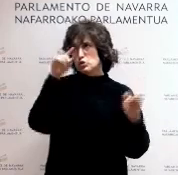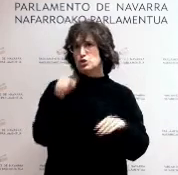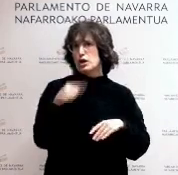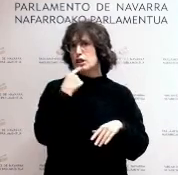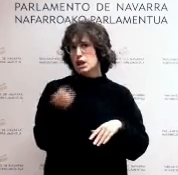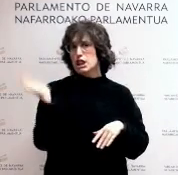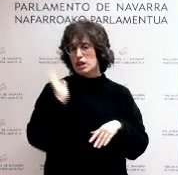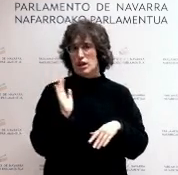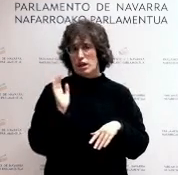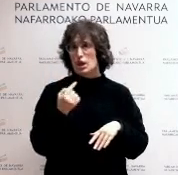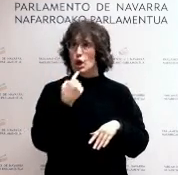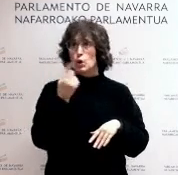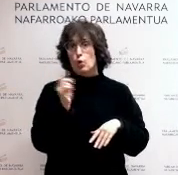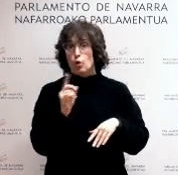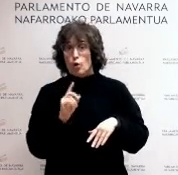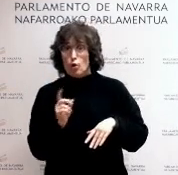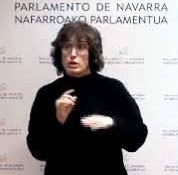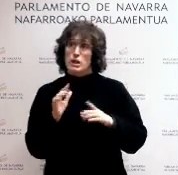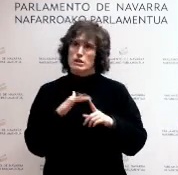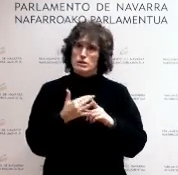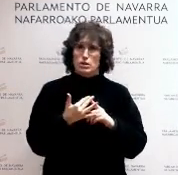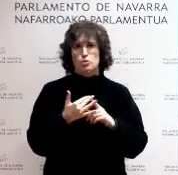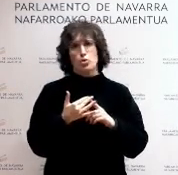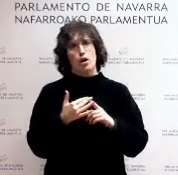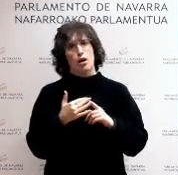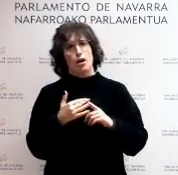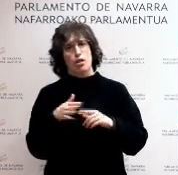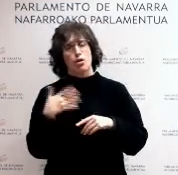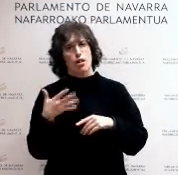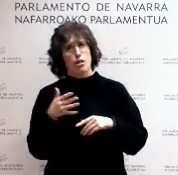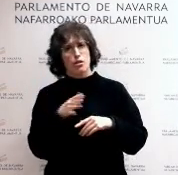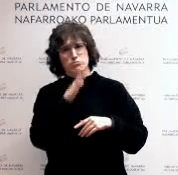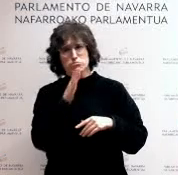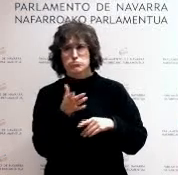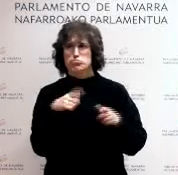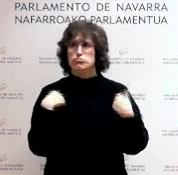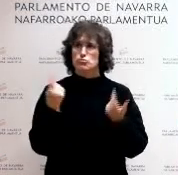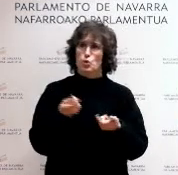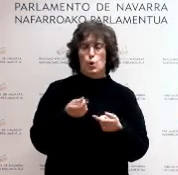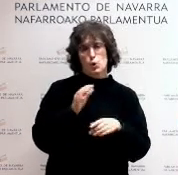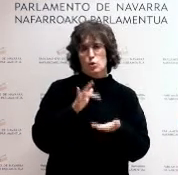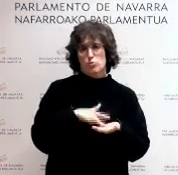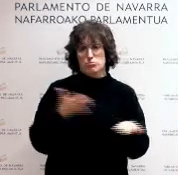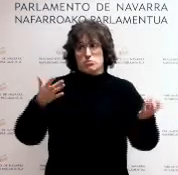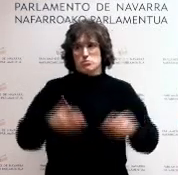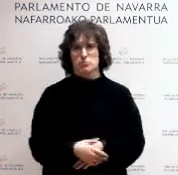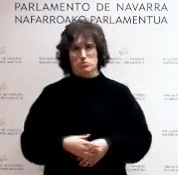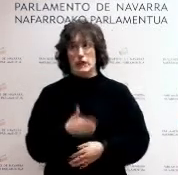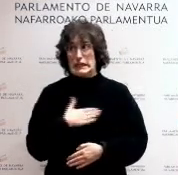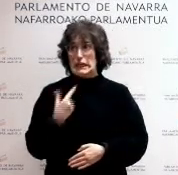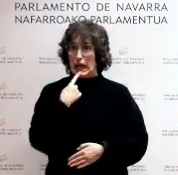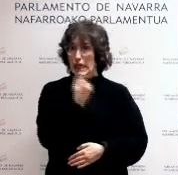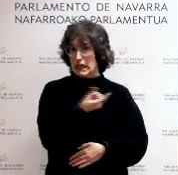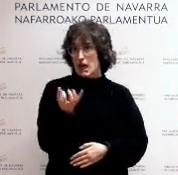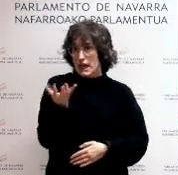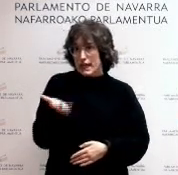No digan que lo de la vivienda está muy mal desde que estamos nosotros, que ya sé que lo van a decir. Pues, ¿qué quiere que digamos? ¿Qué quiere